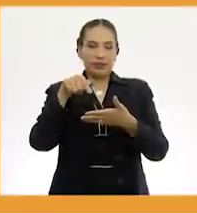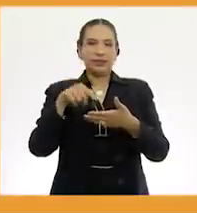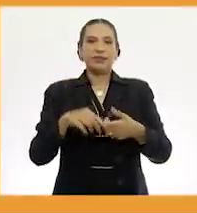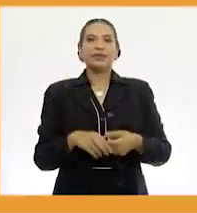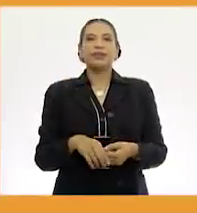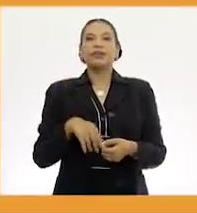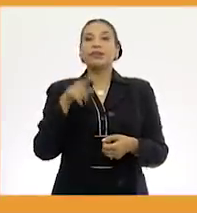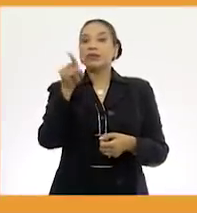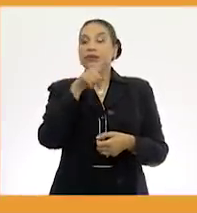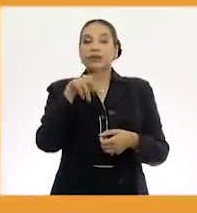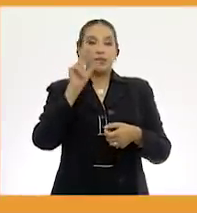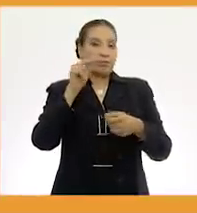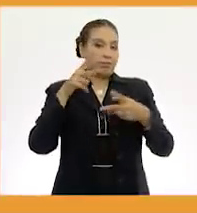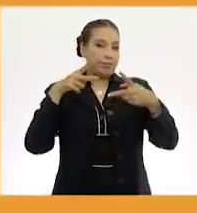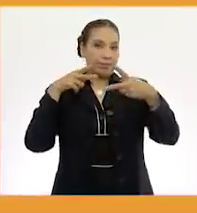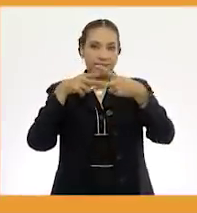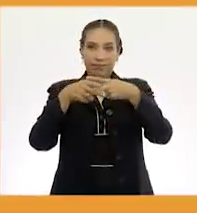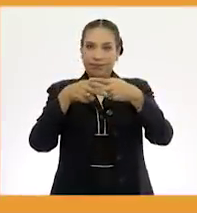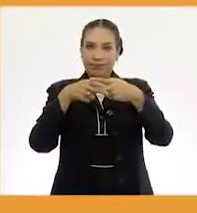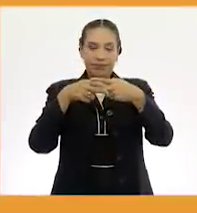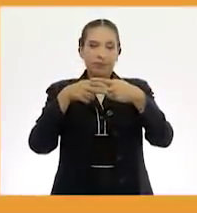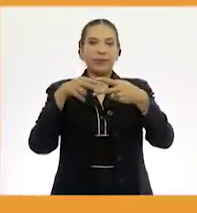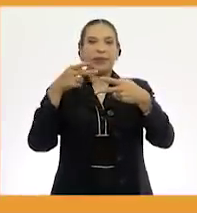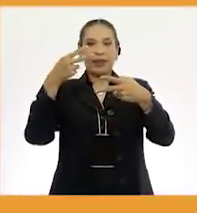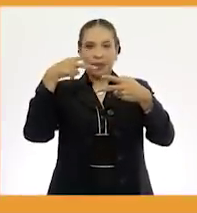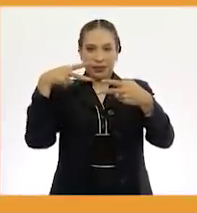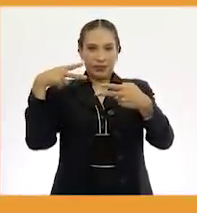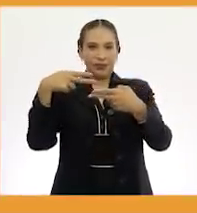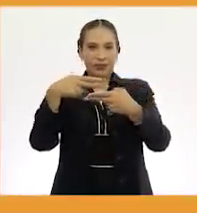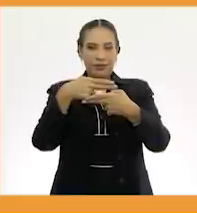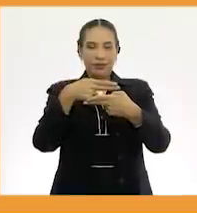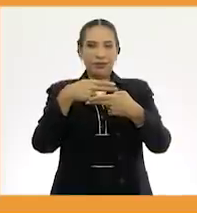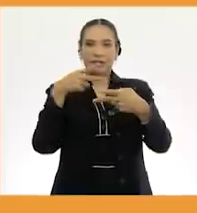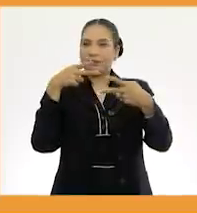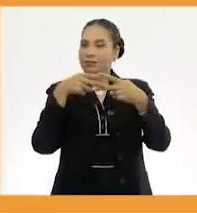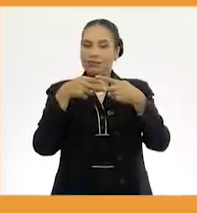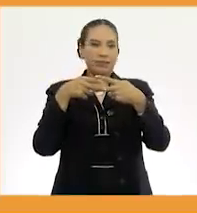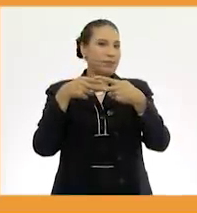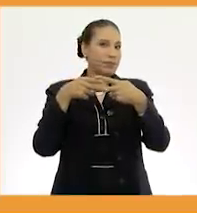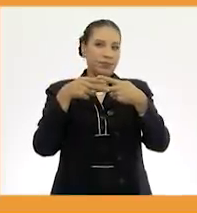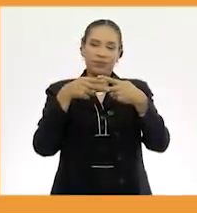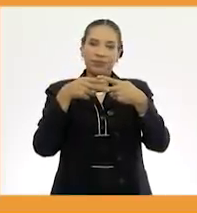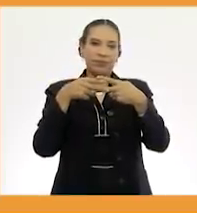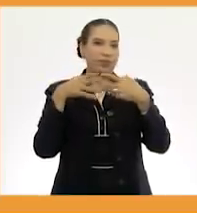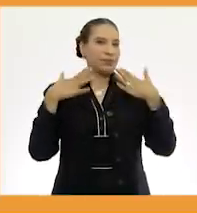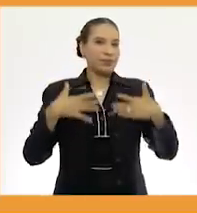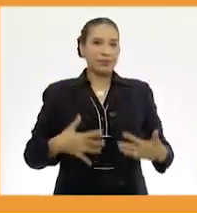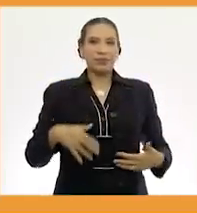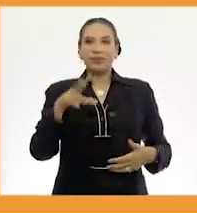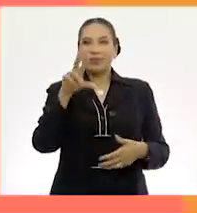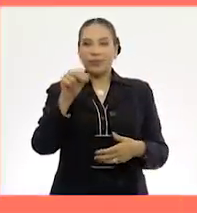marcaste. Asegúrate de cortar por fuera de la playera. No introduzcas las tijeras en ella.